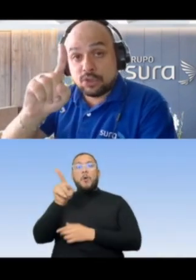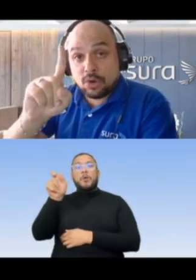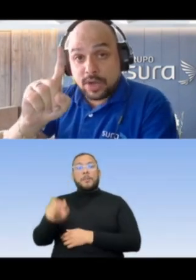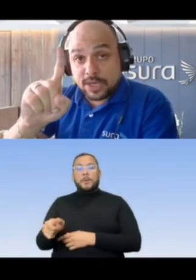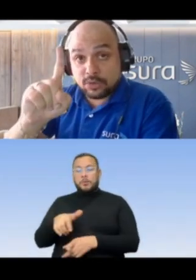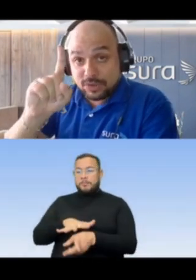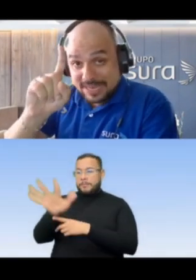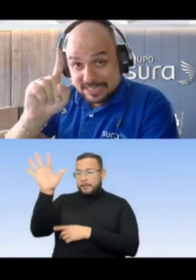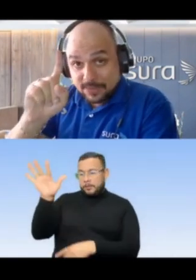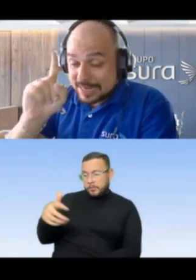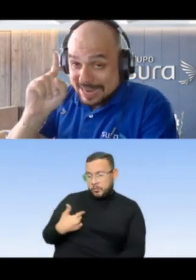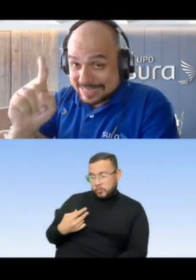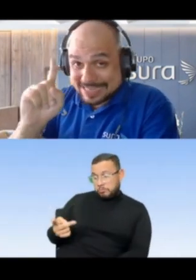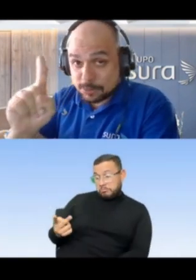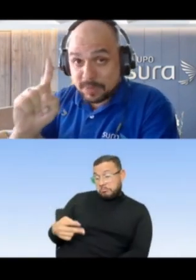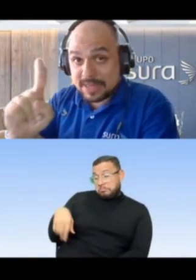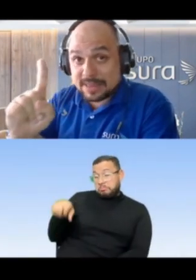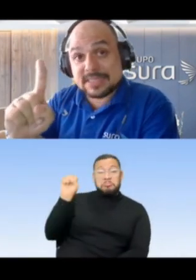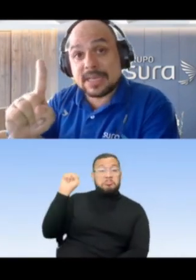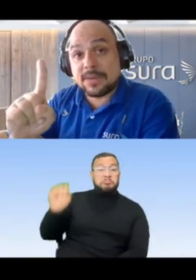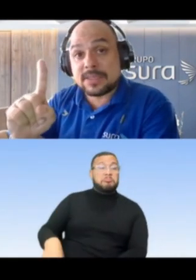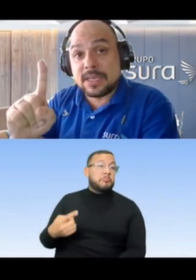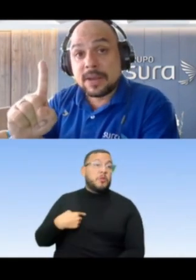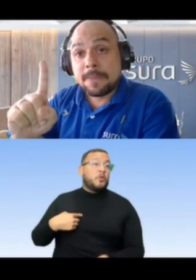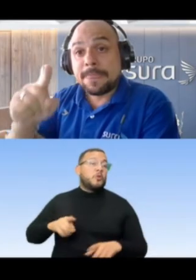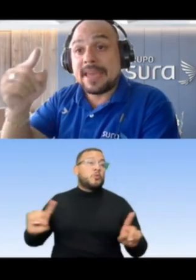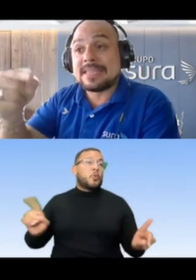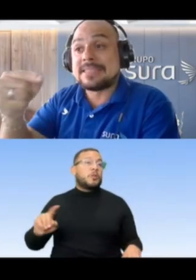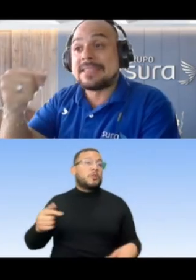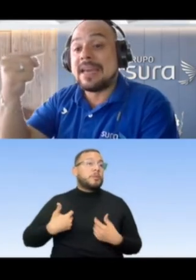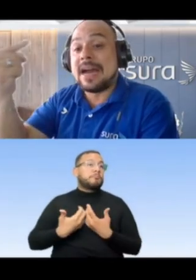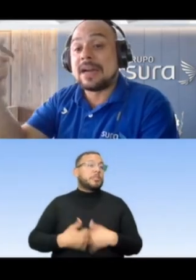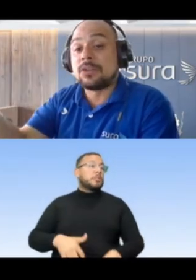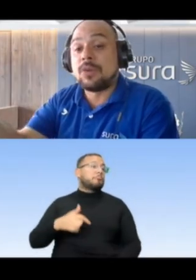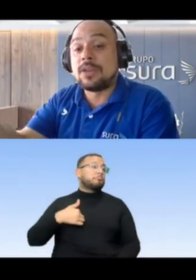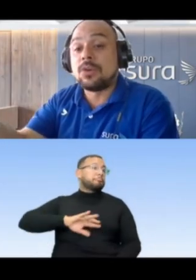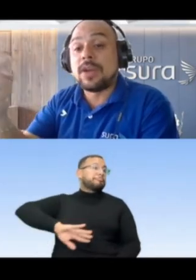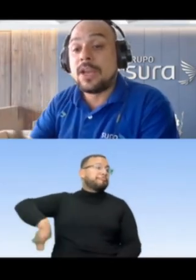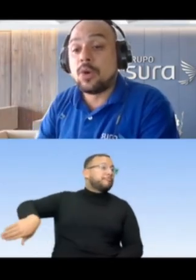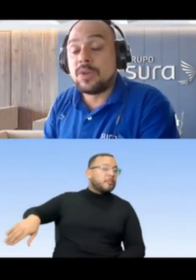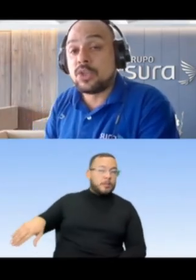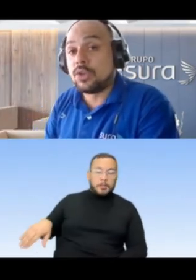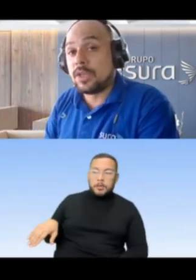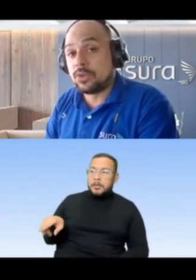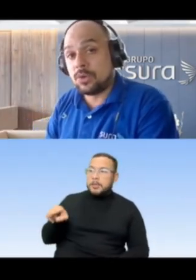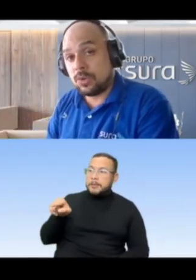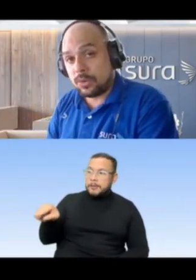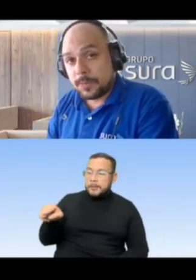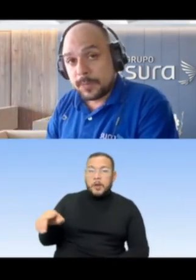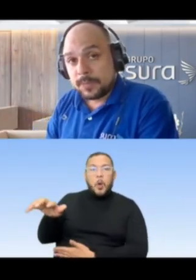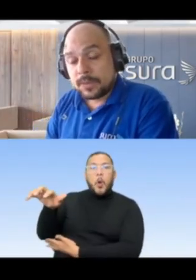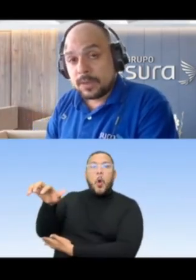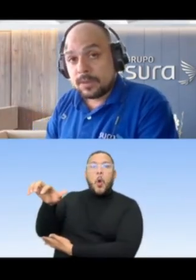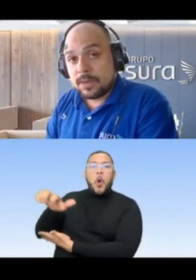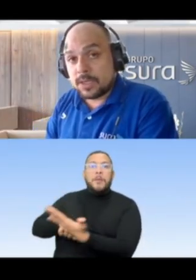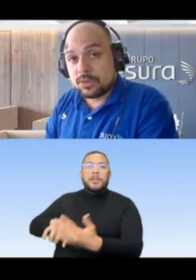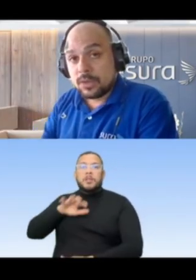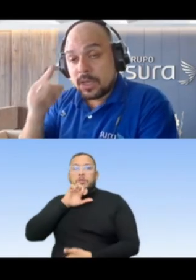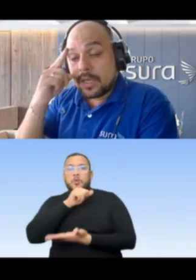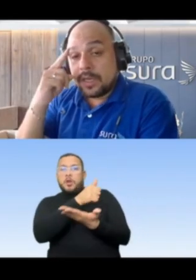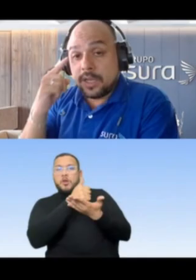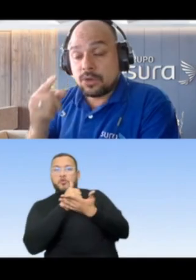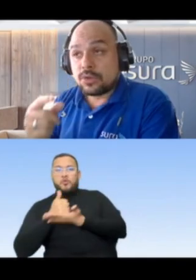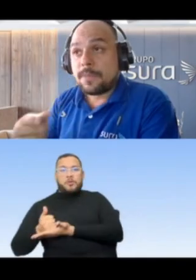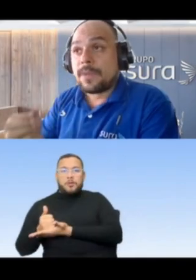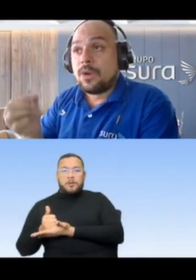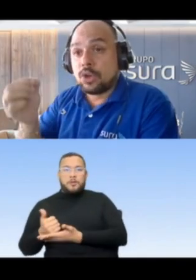atiendo por el solo hecho de llevar esas prendas de vestir, estaría actuando en omisión de socorro.